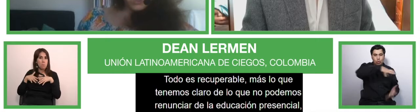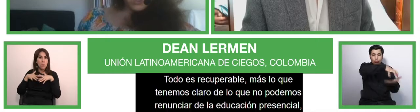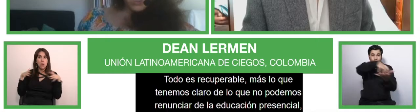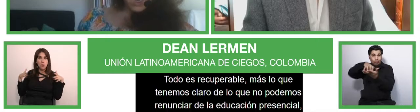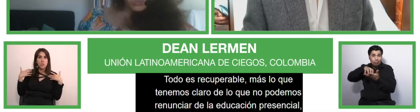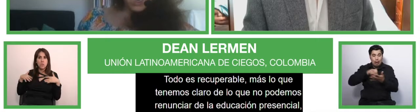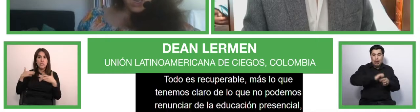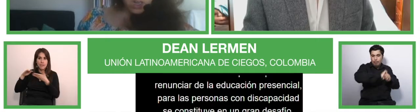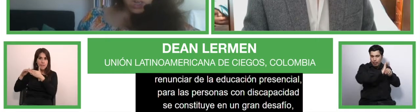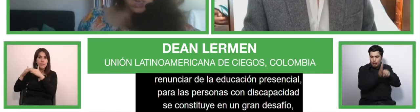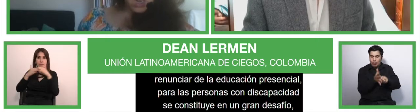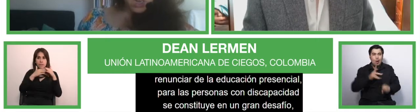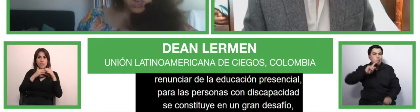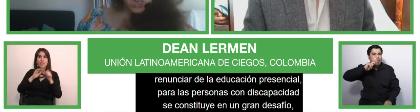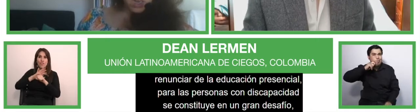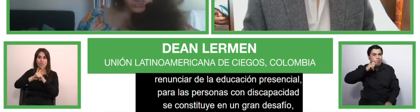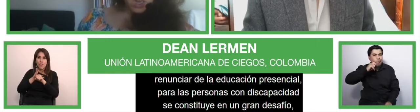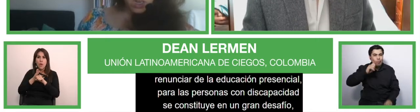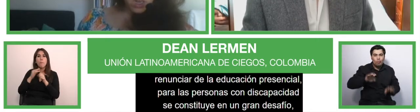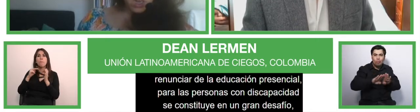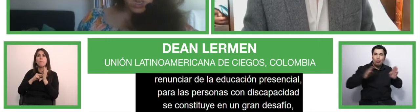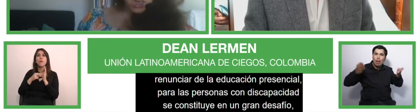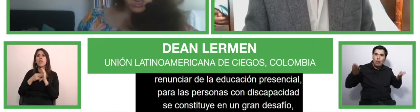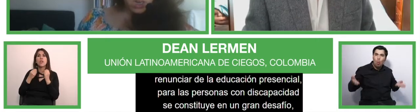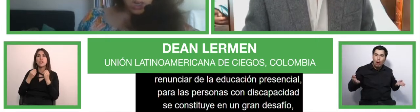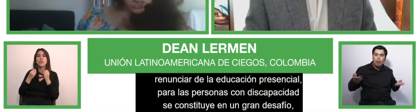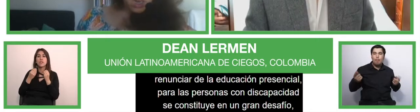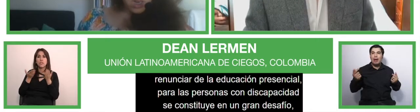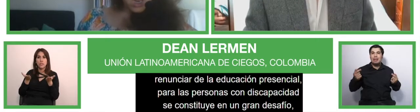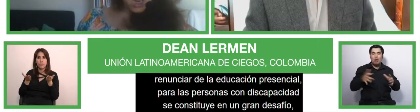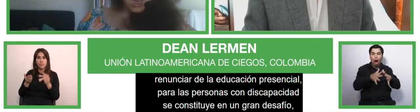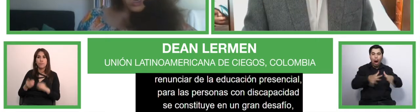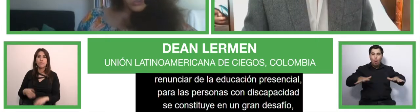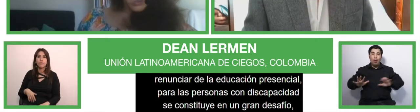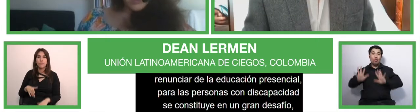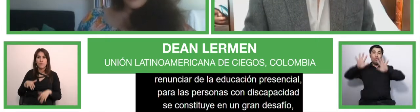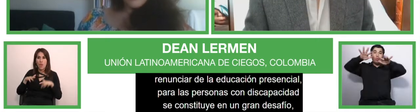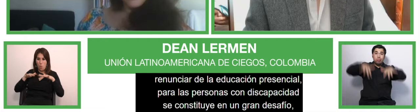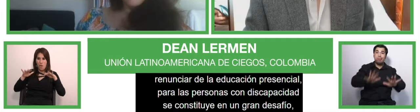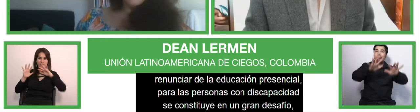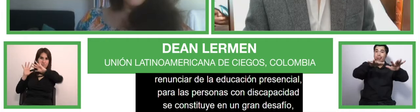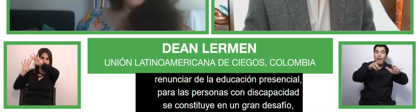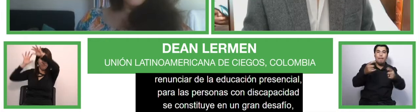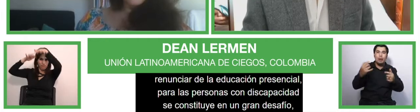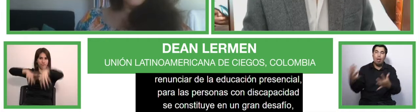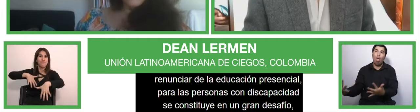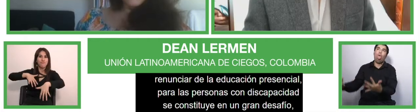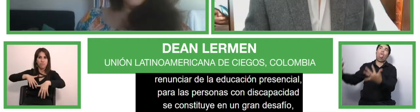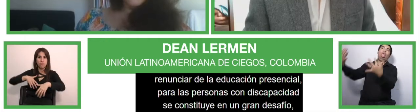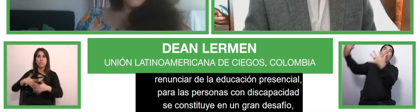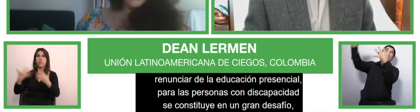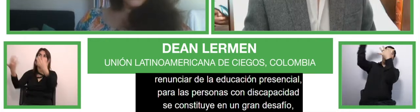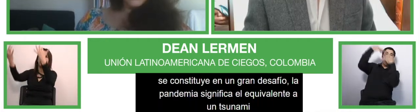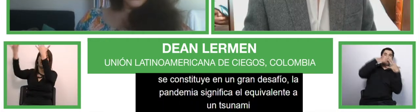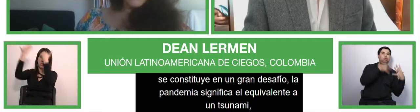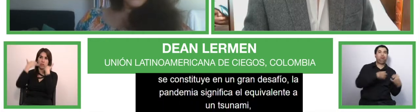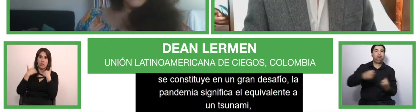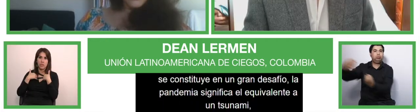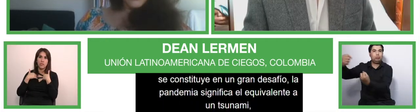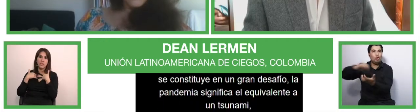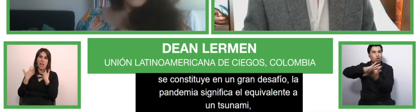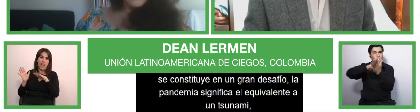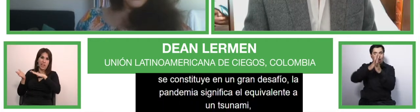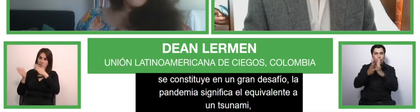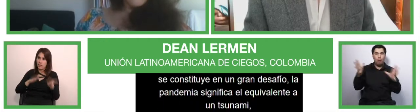pandemia significa el equivalente a un tsunami, una ola que arrasó y se llevó todo lo